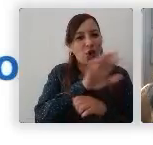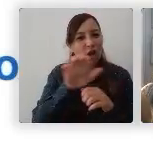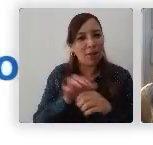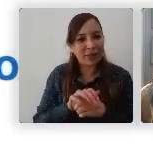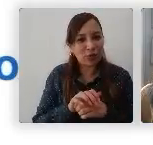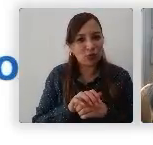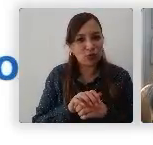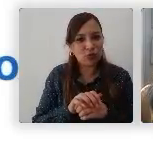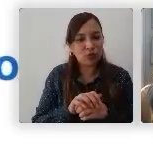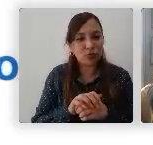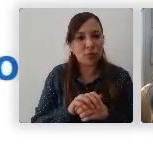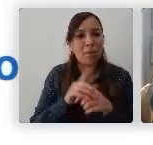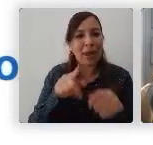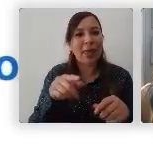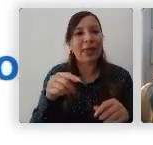comunidad